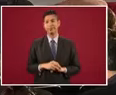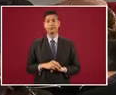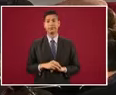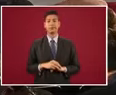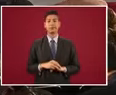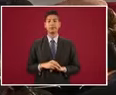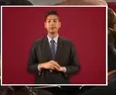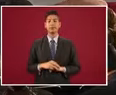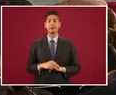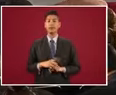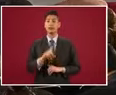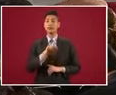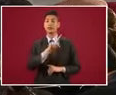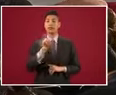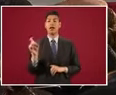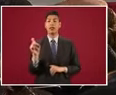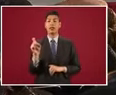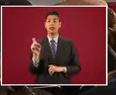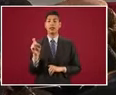100,